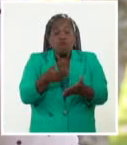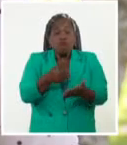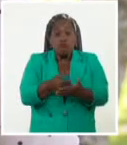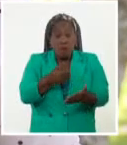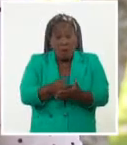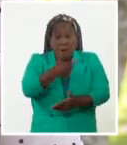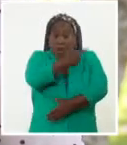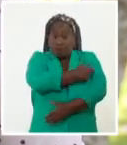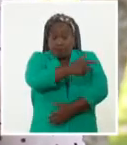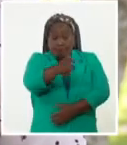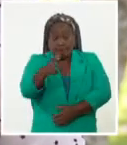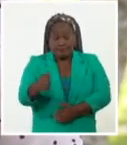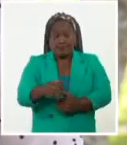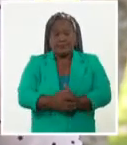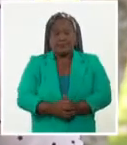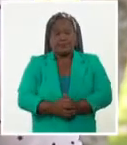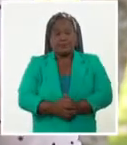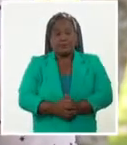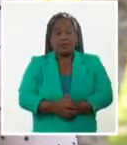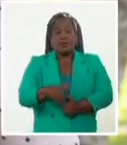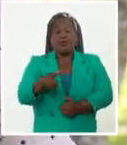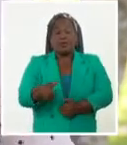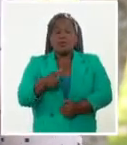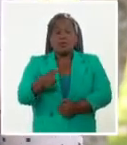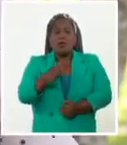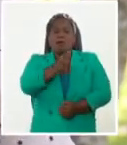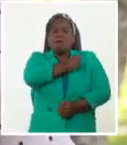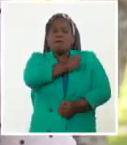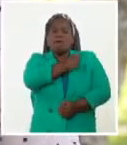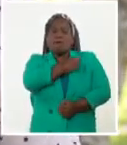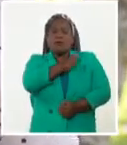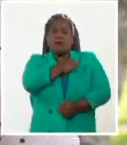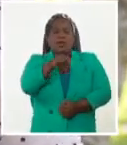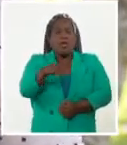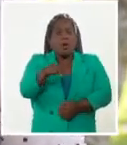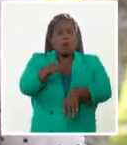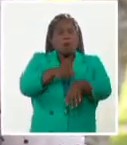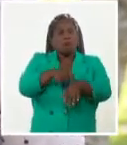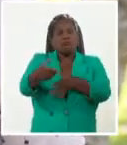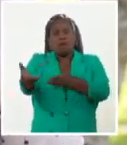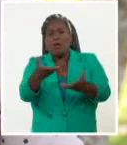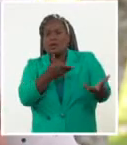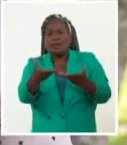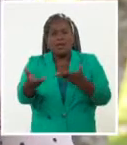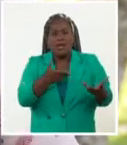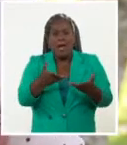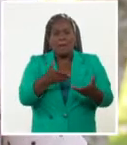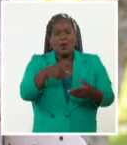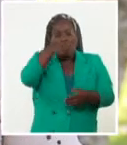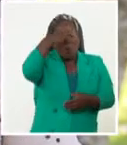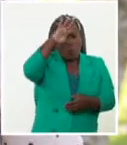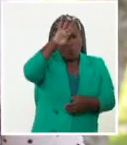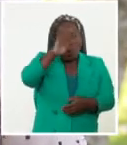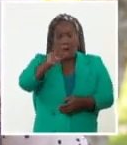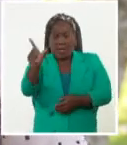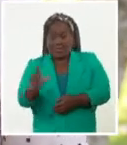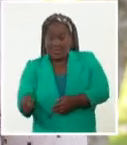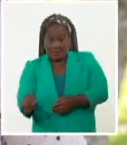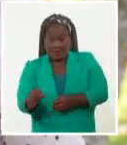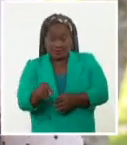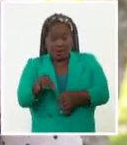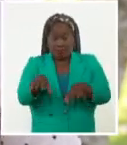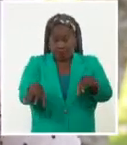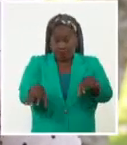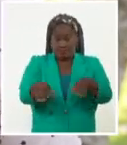que pretende también ser un punto de intercambio entre ambas naciones, Cuba e Italia,